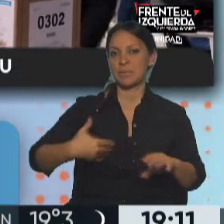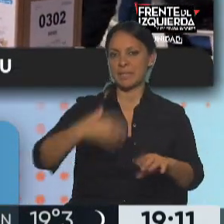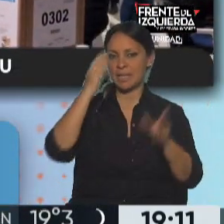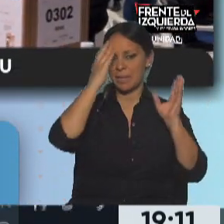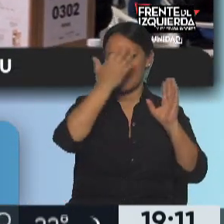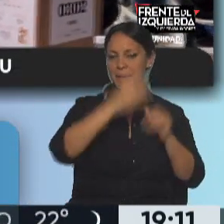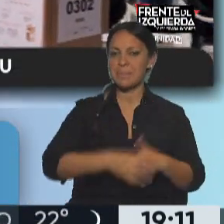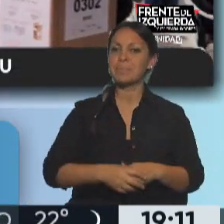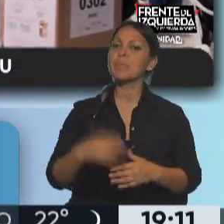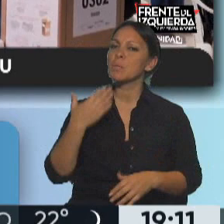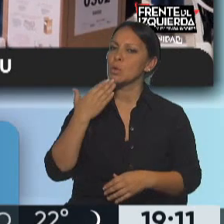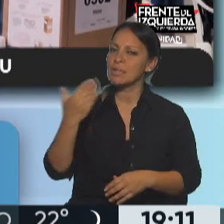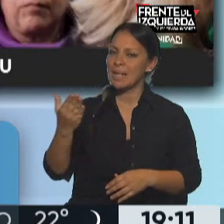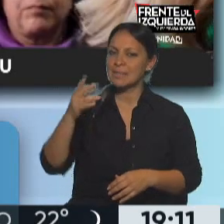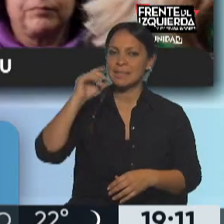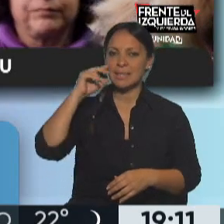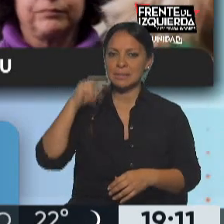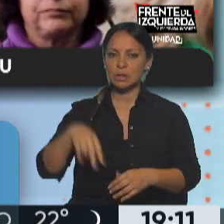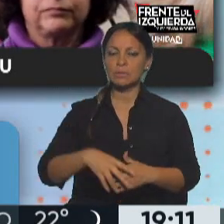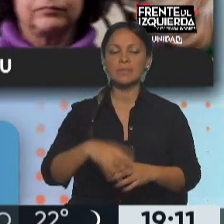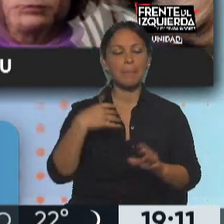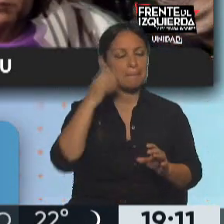Perfecto, Gastón Zulassi, rectifico, dije Rodrigo, es